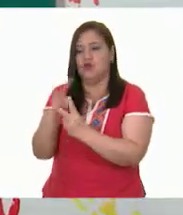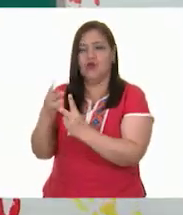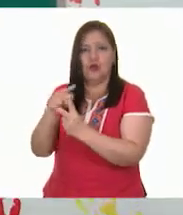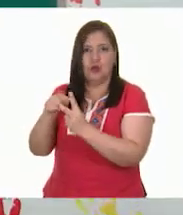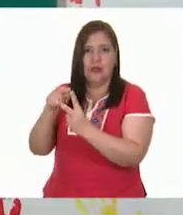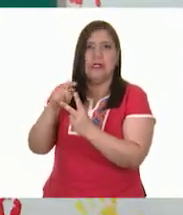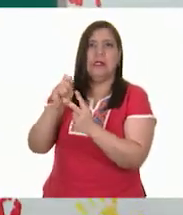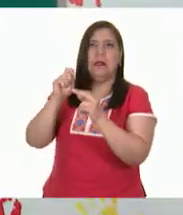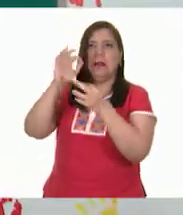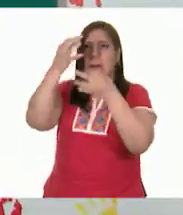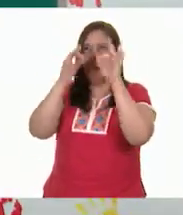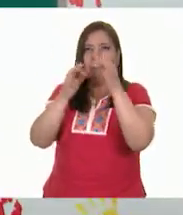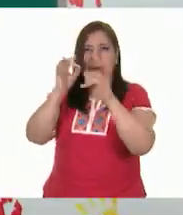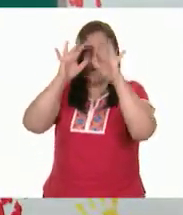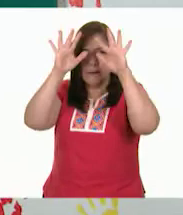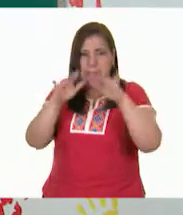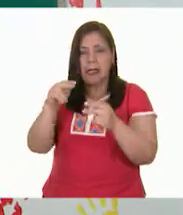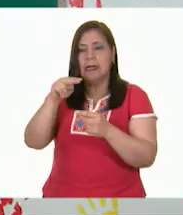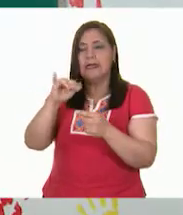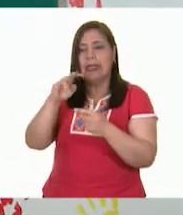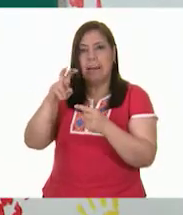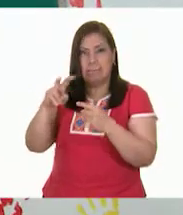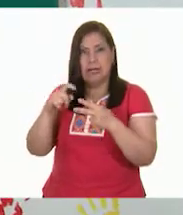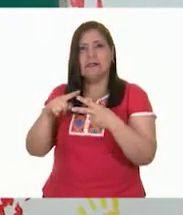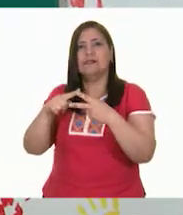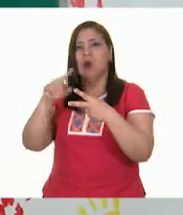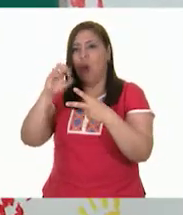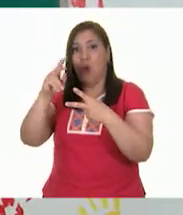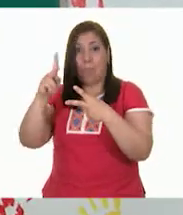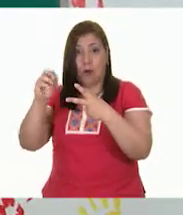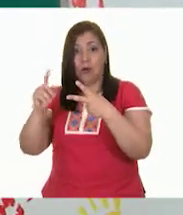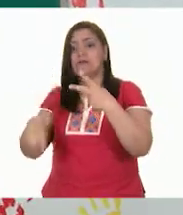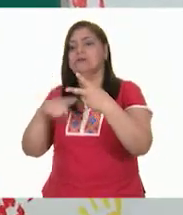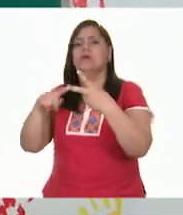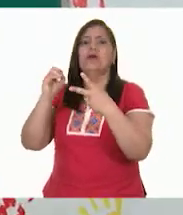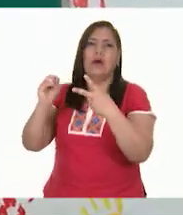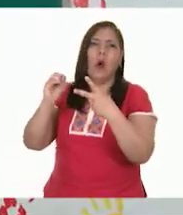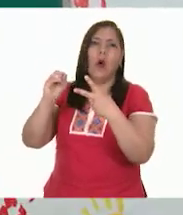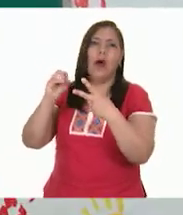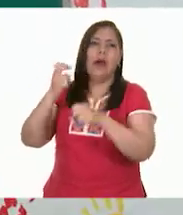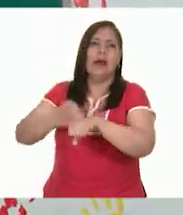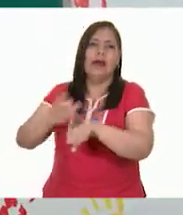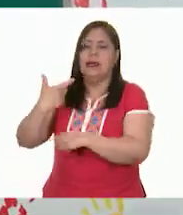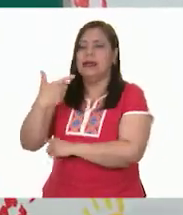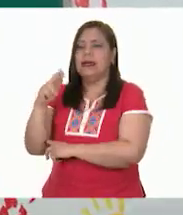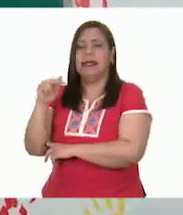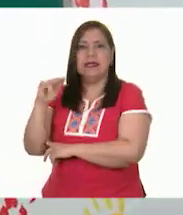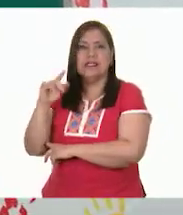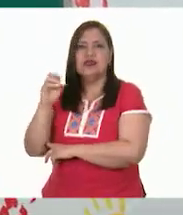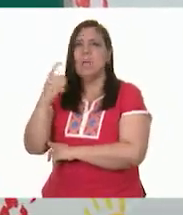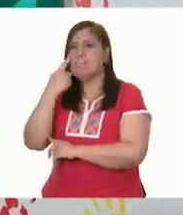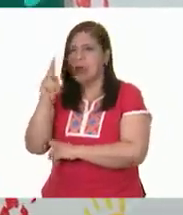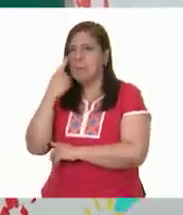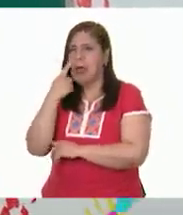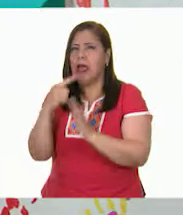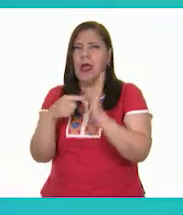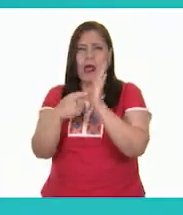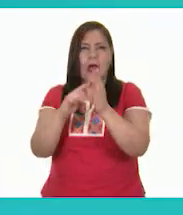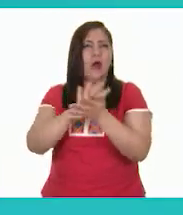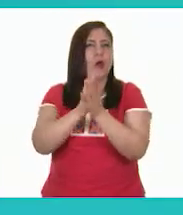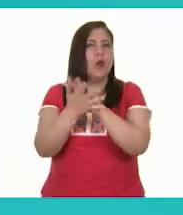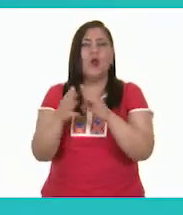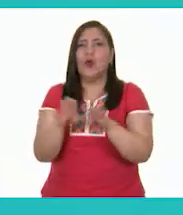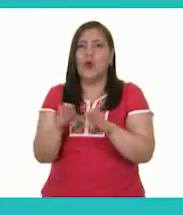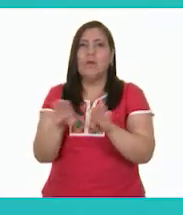agua. Pero veamos, ¿Qué otras transformaciones podemos ver? Vamos a verlo. ¿Cómo afecta